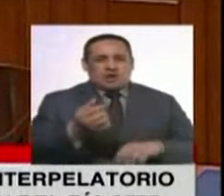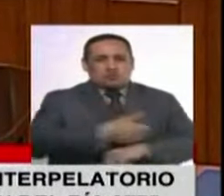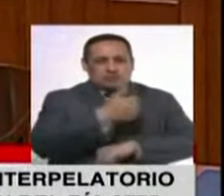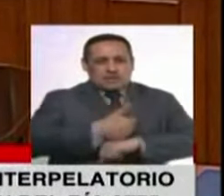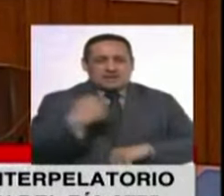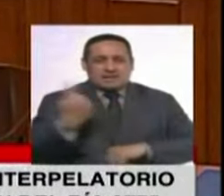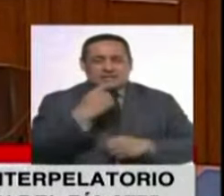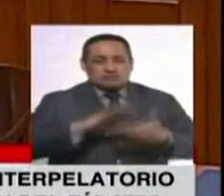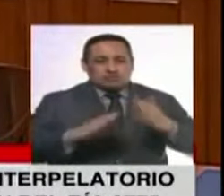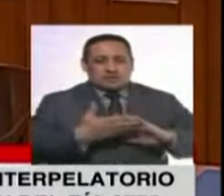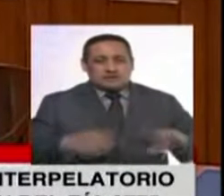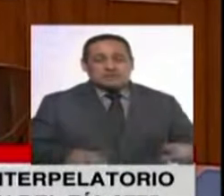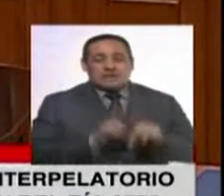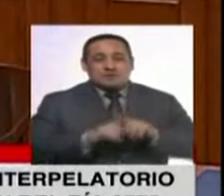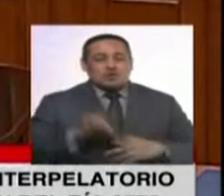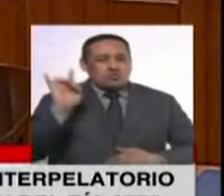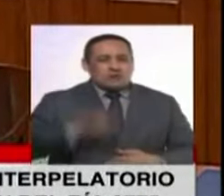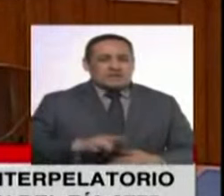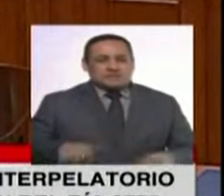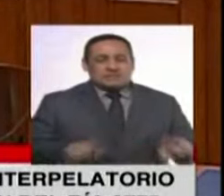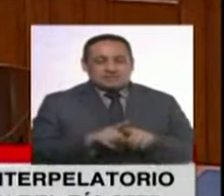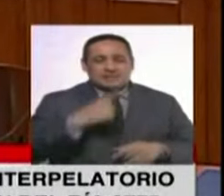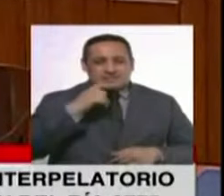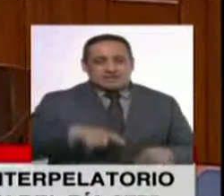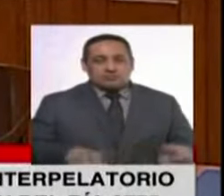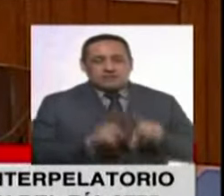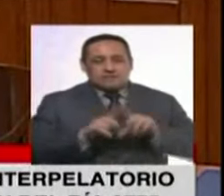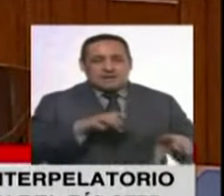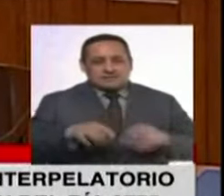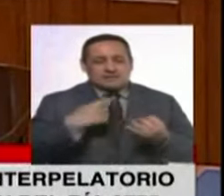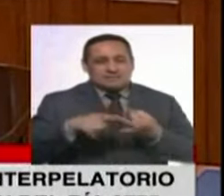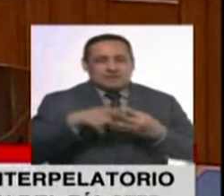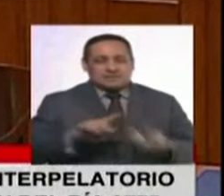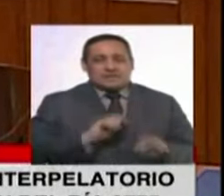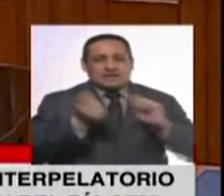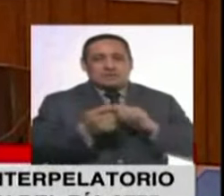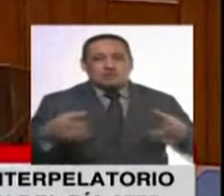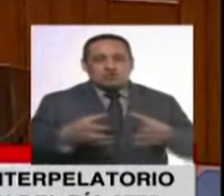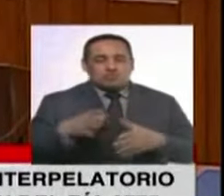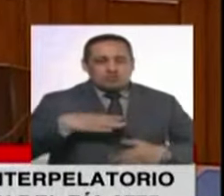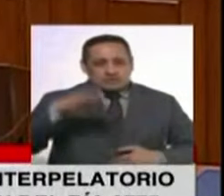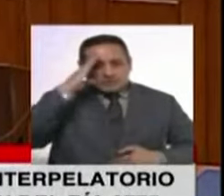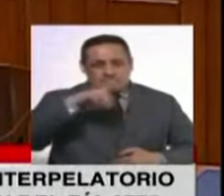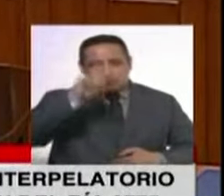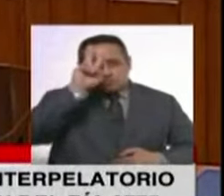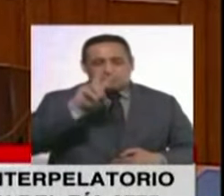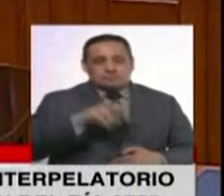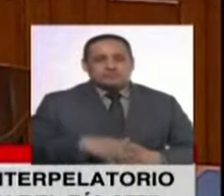autoridades de la sociedad se hacía urgente y necesario realizar cambios en nuestra Policía Nacional